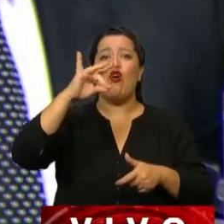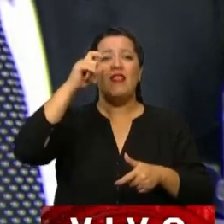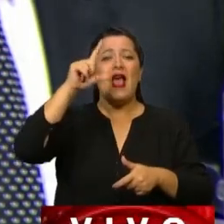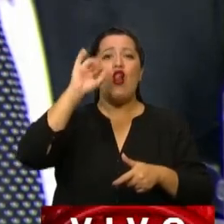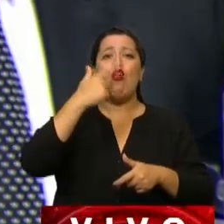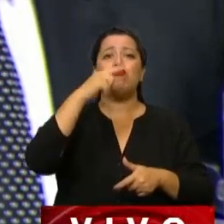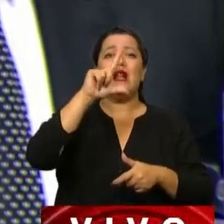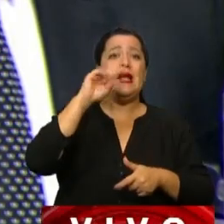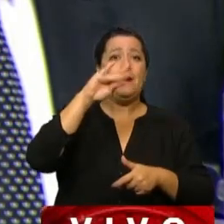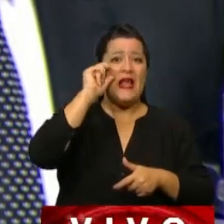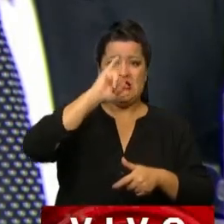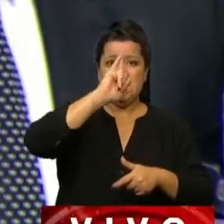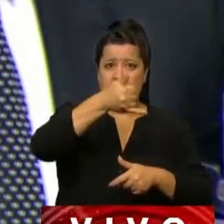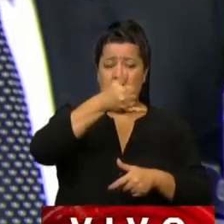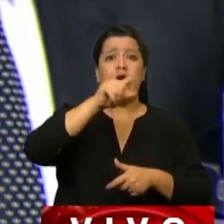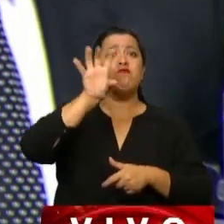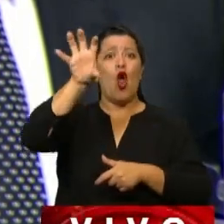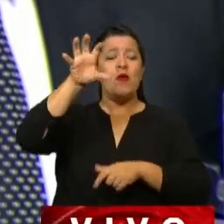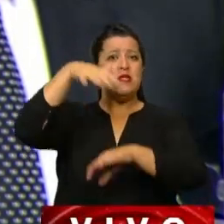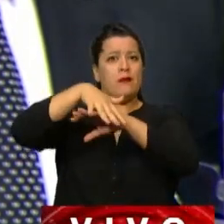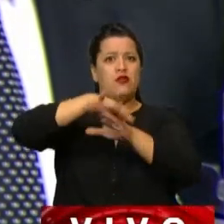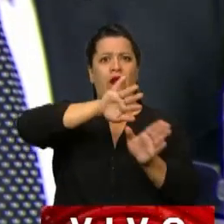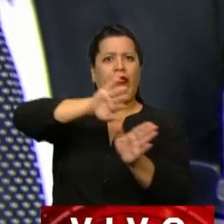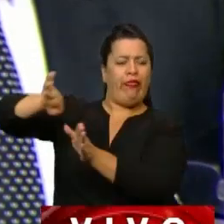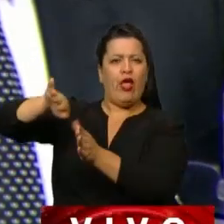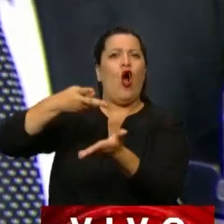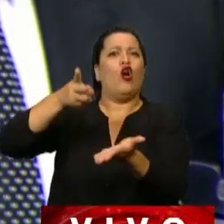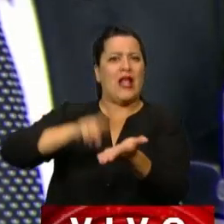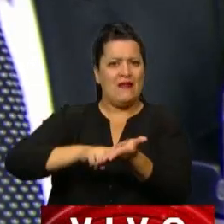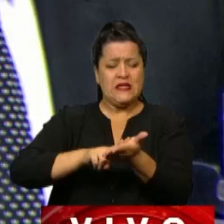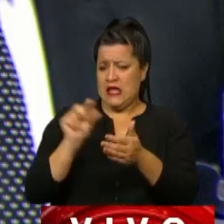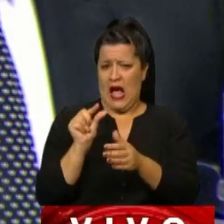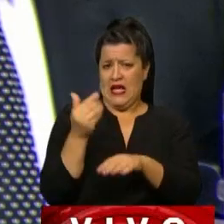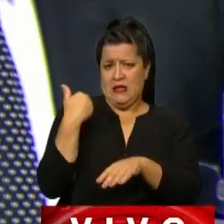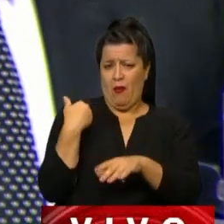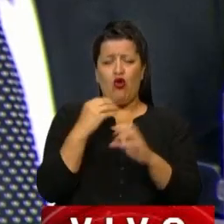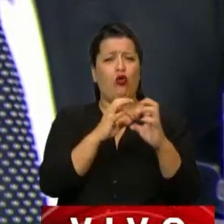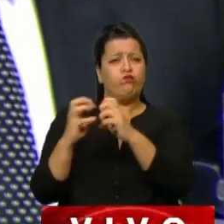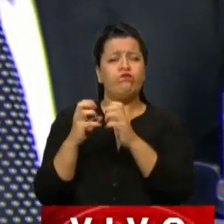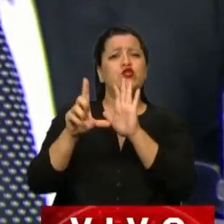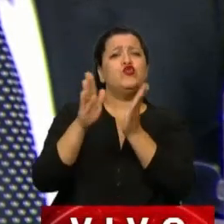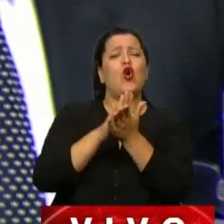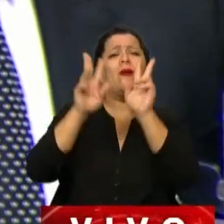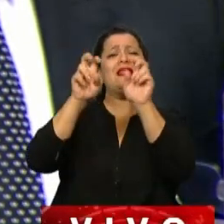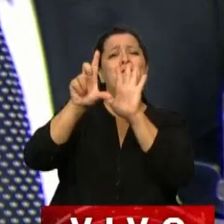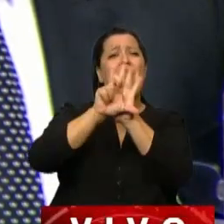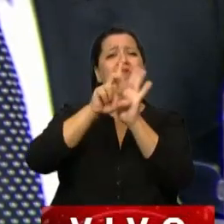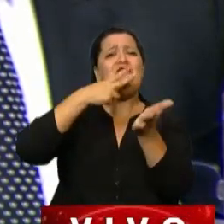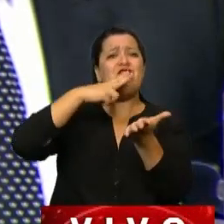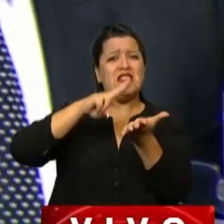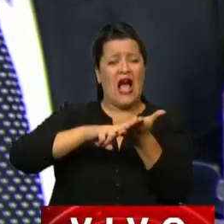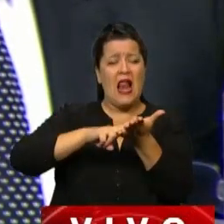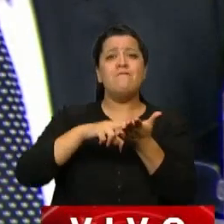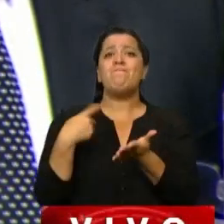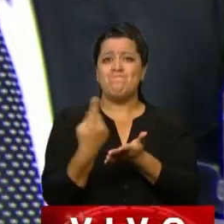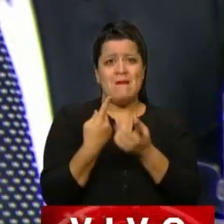marginados a los misioneros. Hace poco tiempo tratamos en este Congreso una ley fiscal que necesita